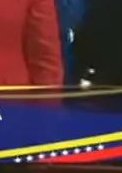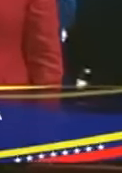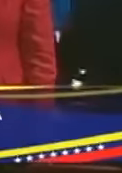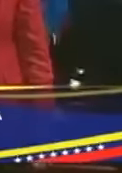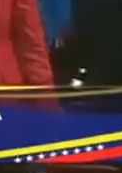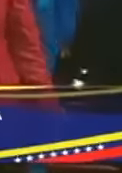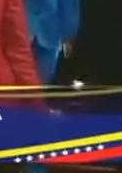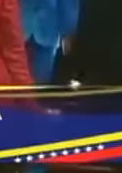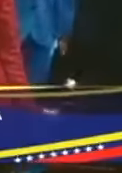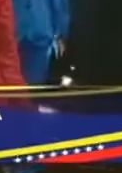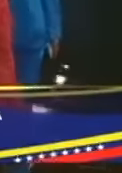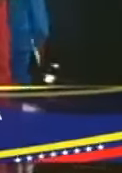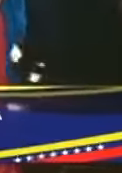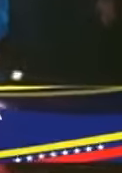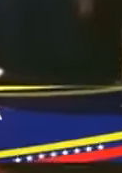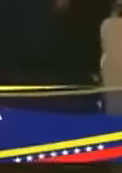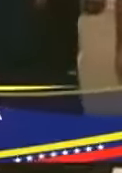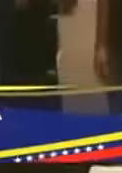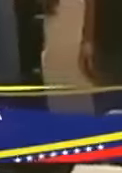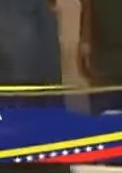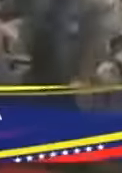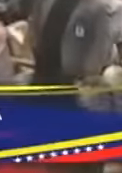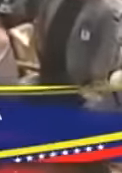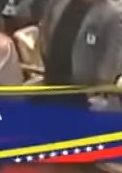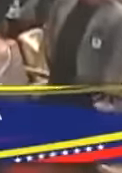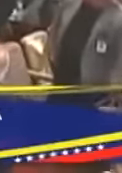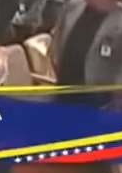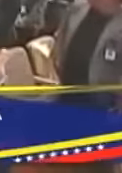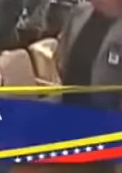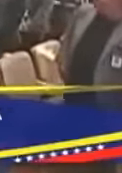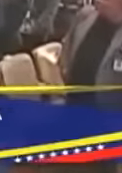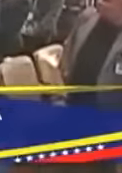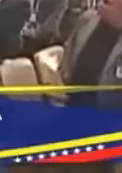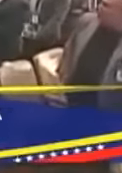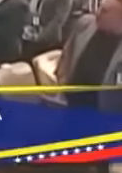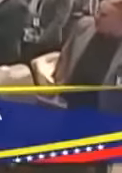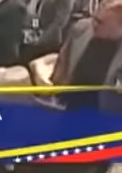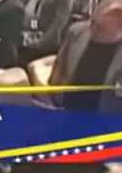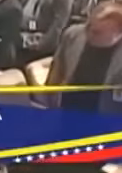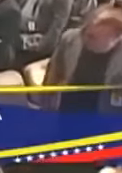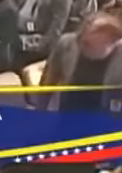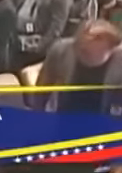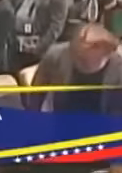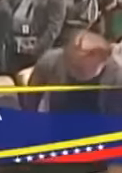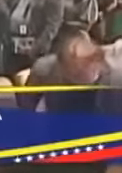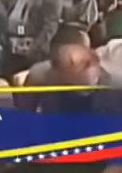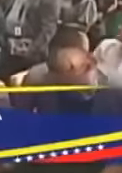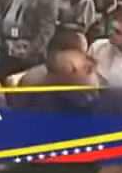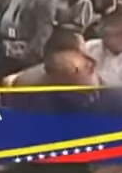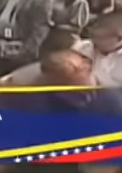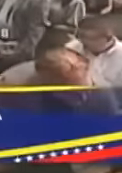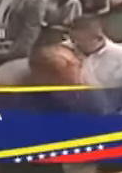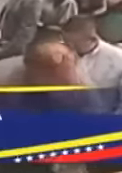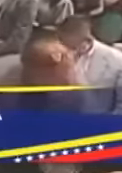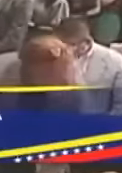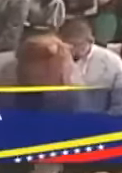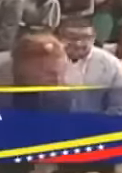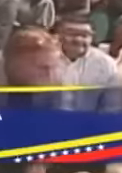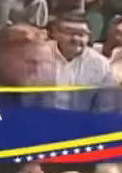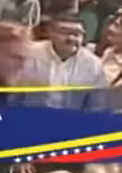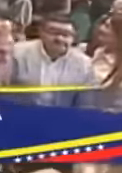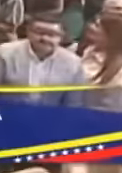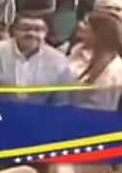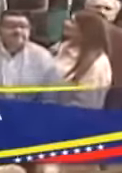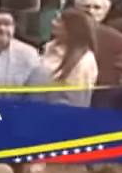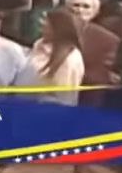jornada de consulta popular del 3 de diciembre. El sol de Venezuela nace en el Esequibo.